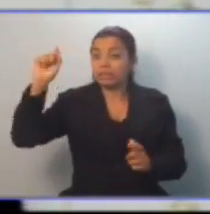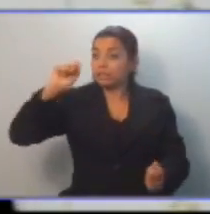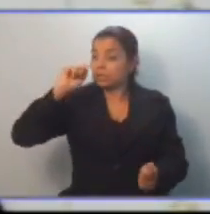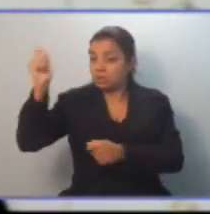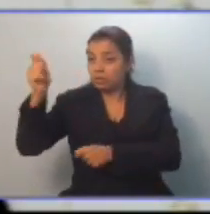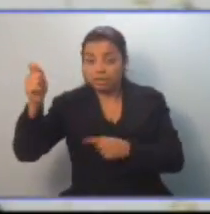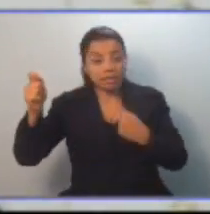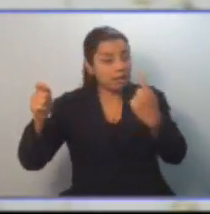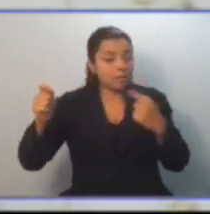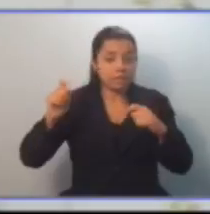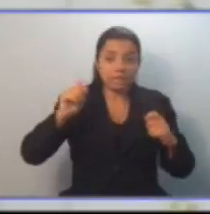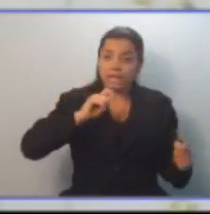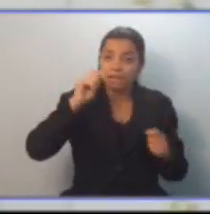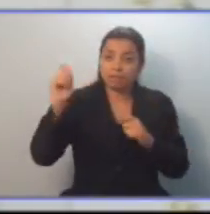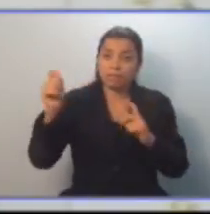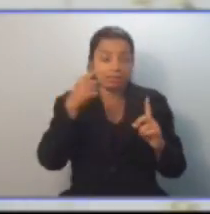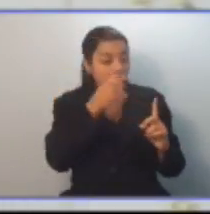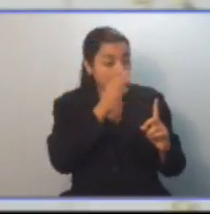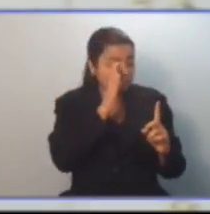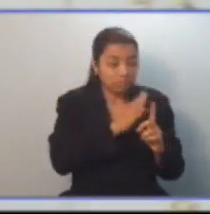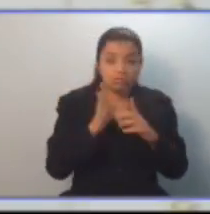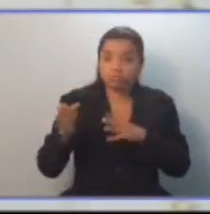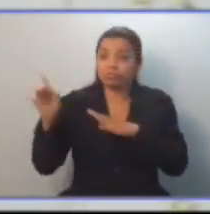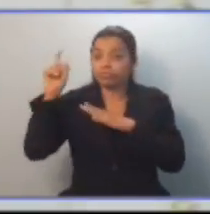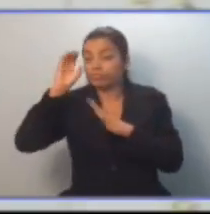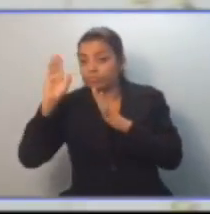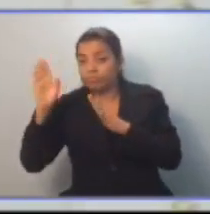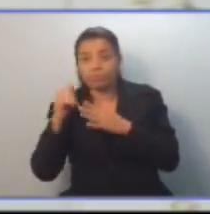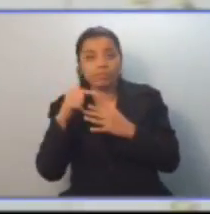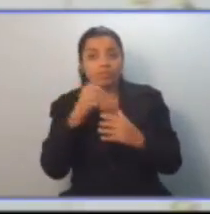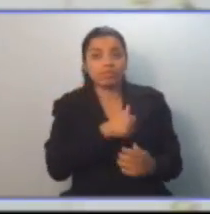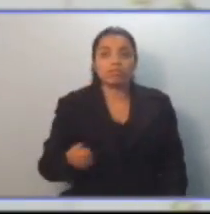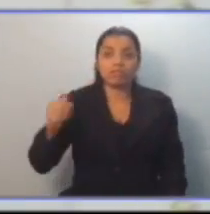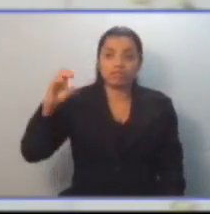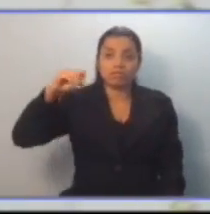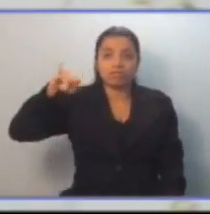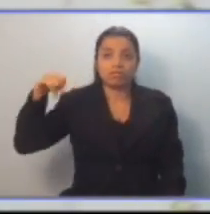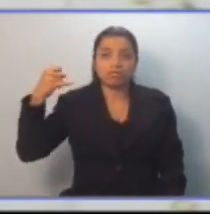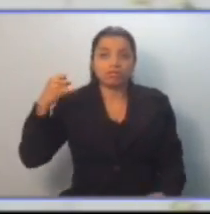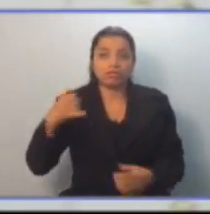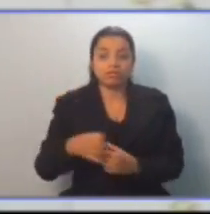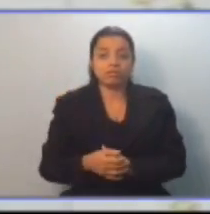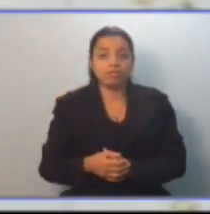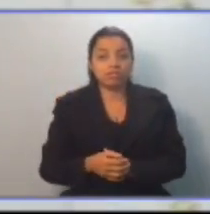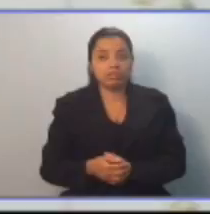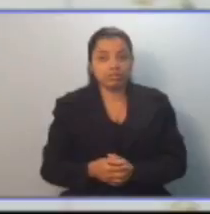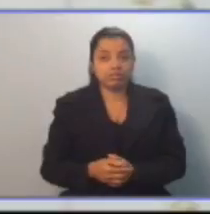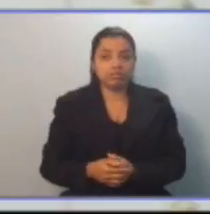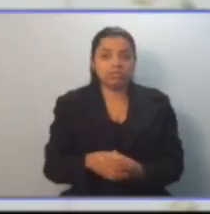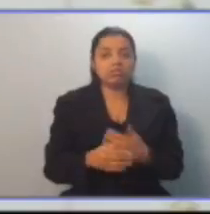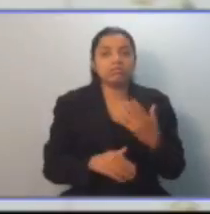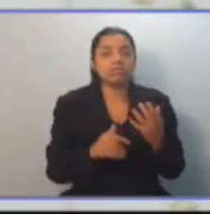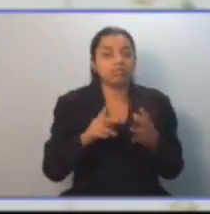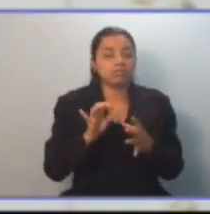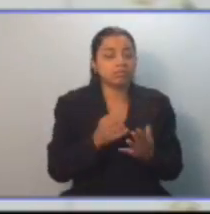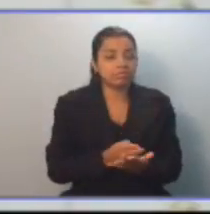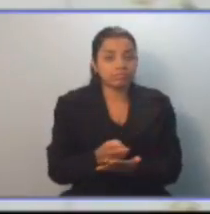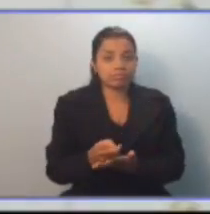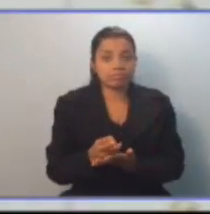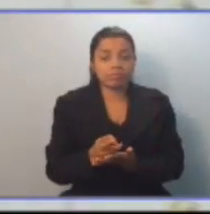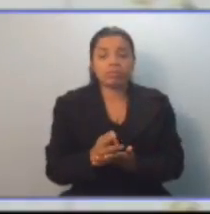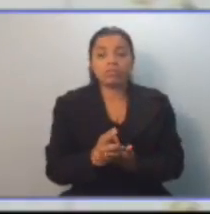demandante, más a la intervención que puedan tener los magistrados en la Sala de lo Constitucional en esas audiencias, yo creo que puede generar mayor transparencia